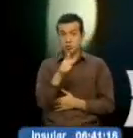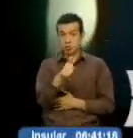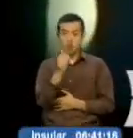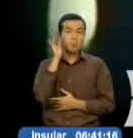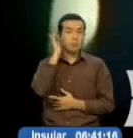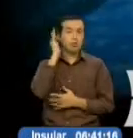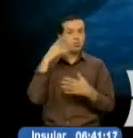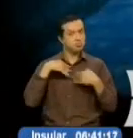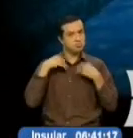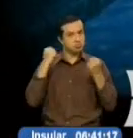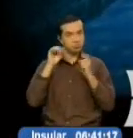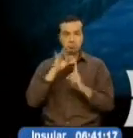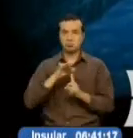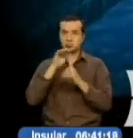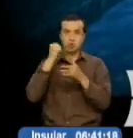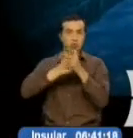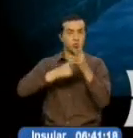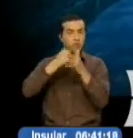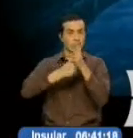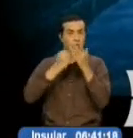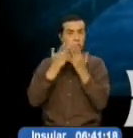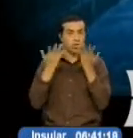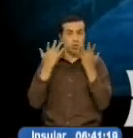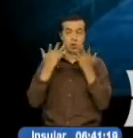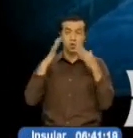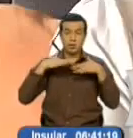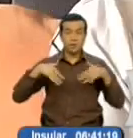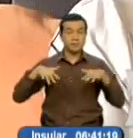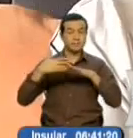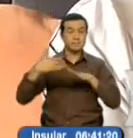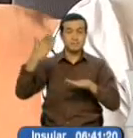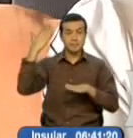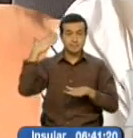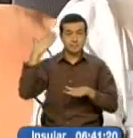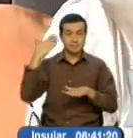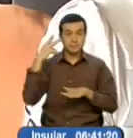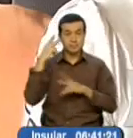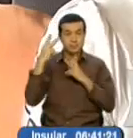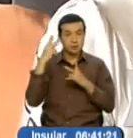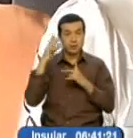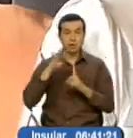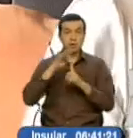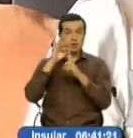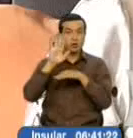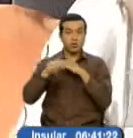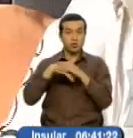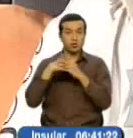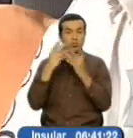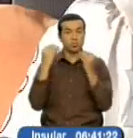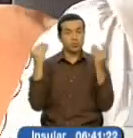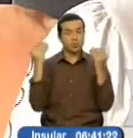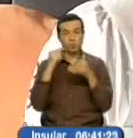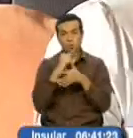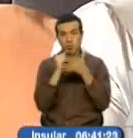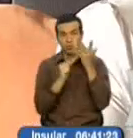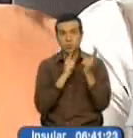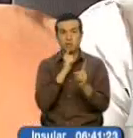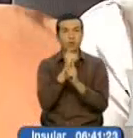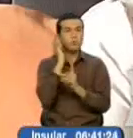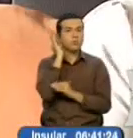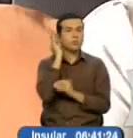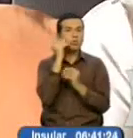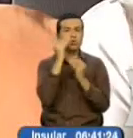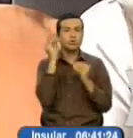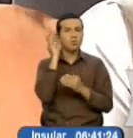mujer valiente y símbolo de la lucha feminista en la época colonial. Es casi una decana, digamos, de toda esa gran gama de